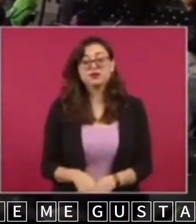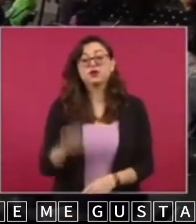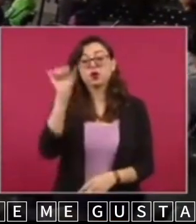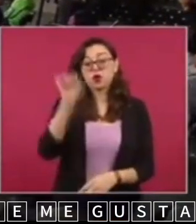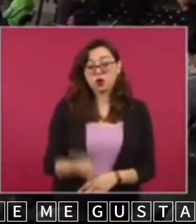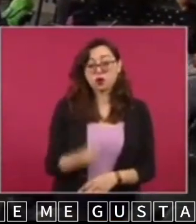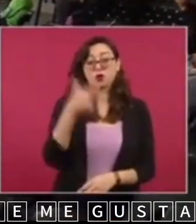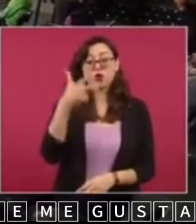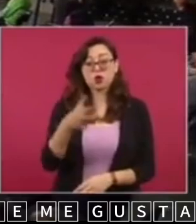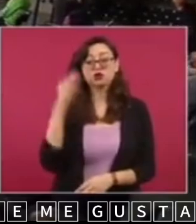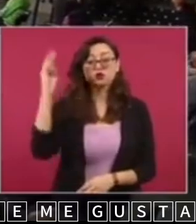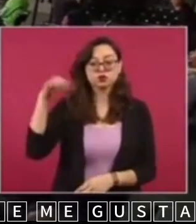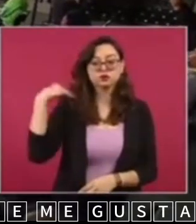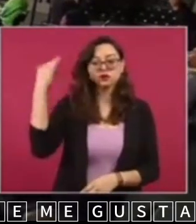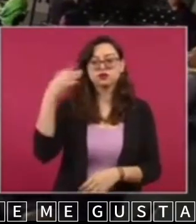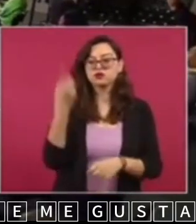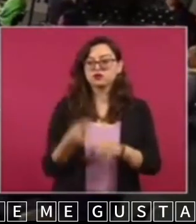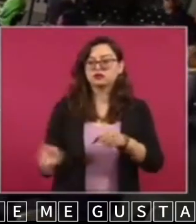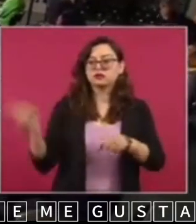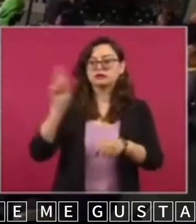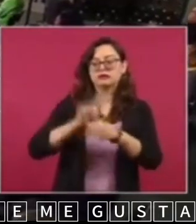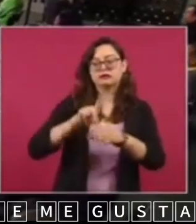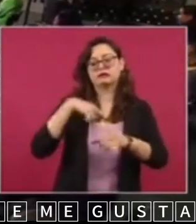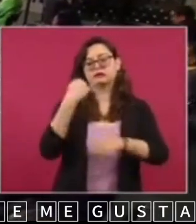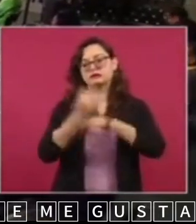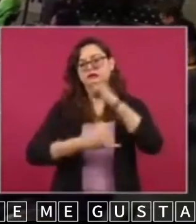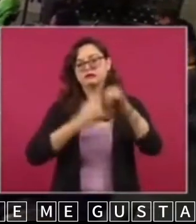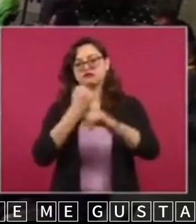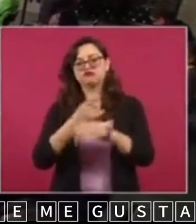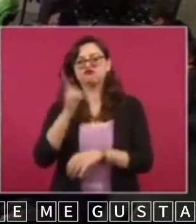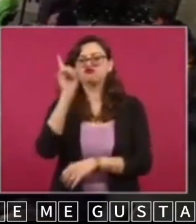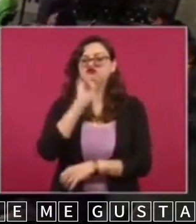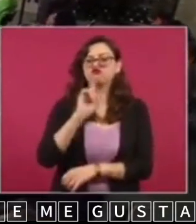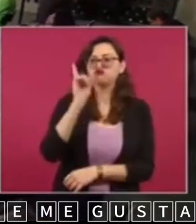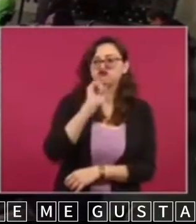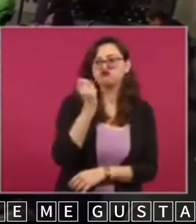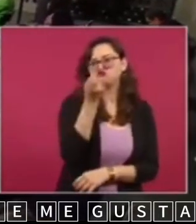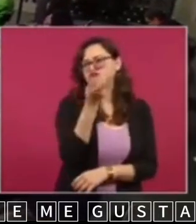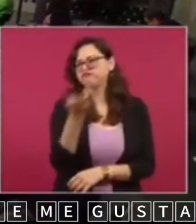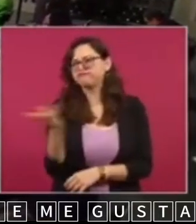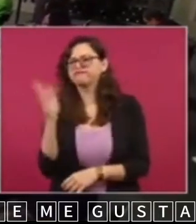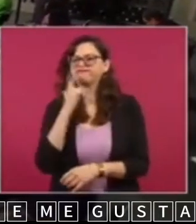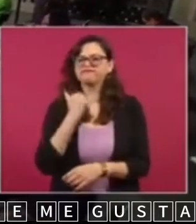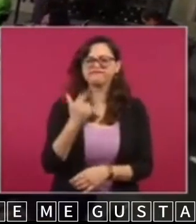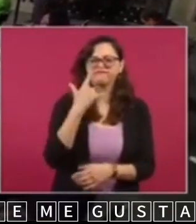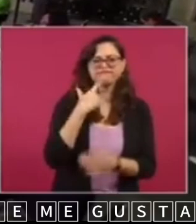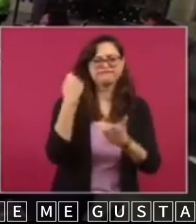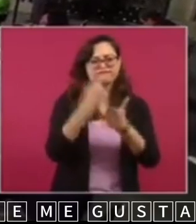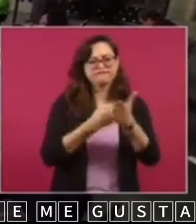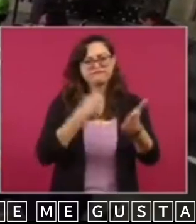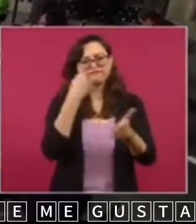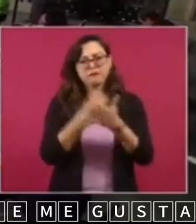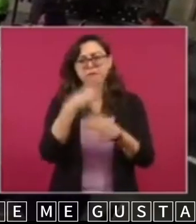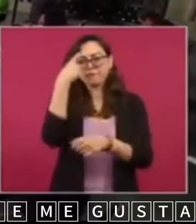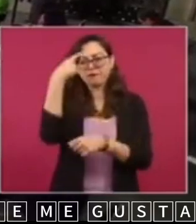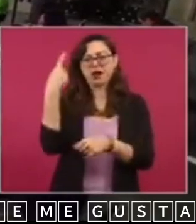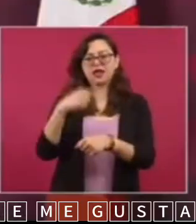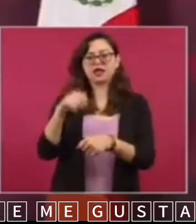la lucha de las mujeres en defensa de sus derechos